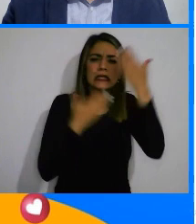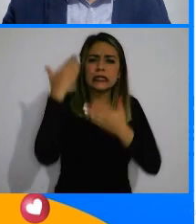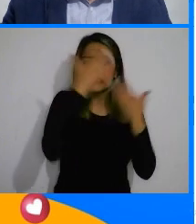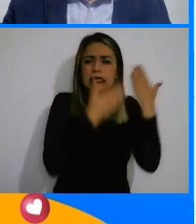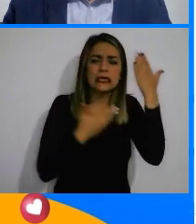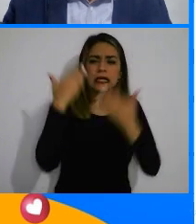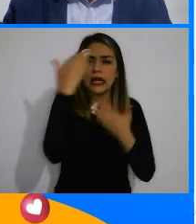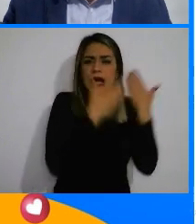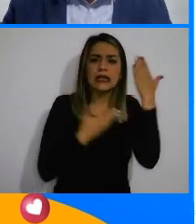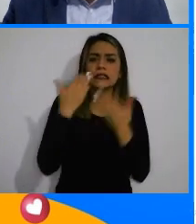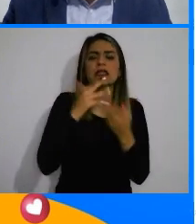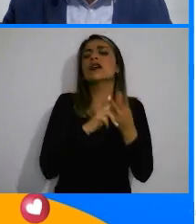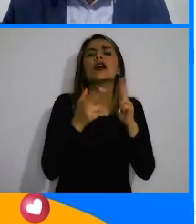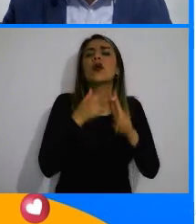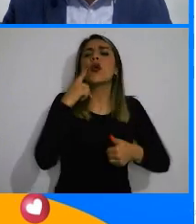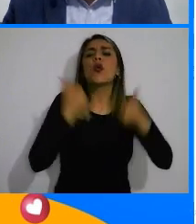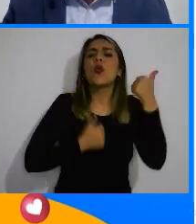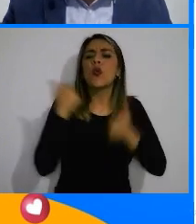entonces hablamos de